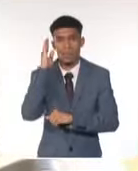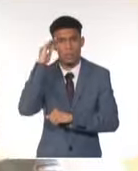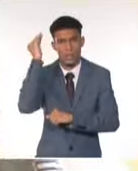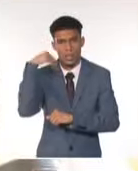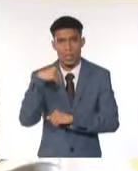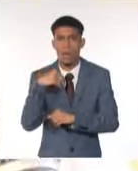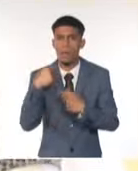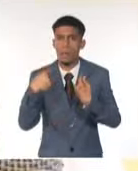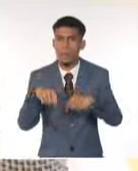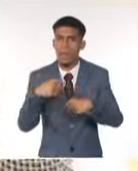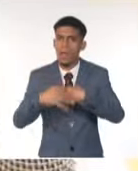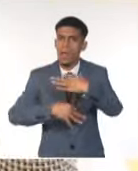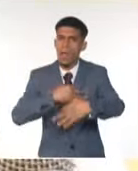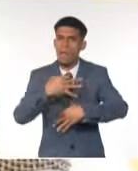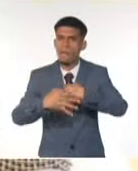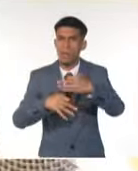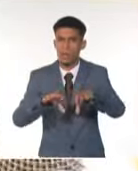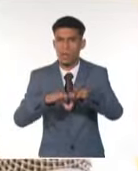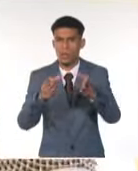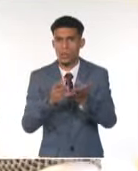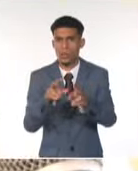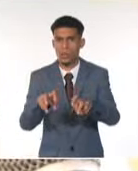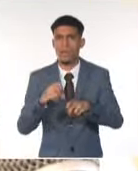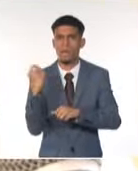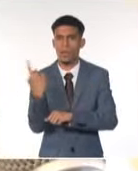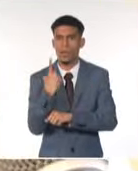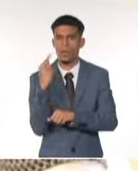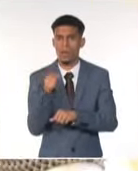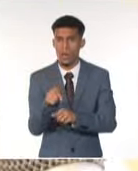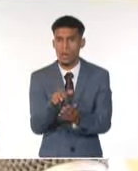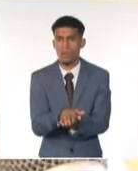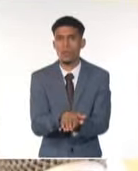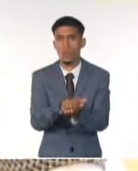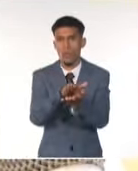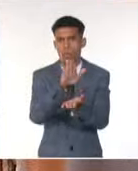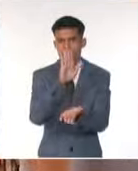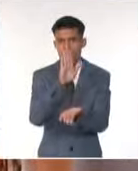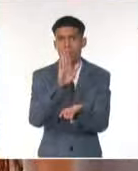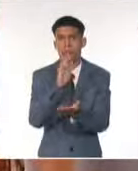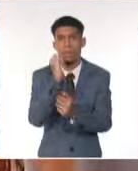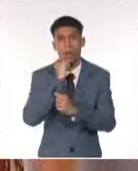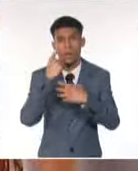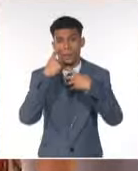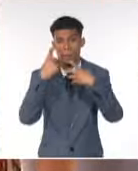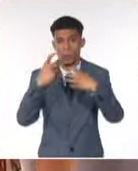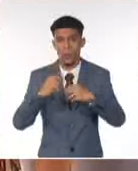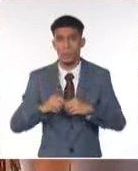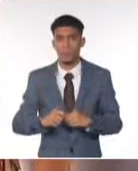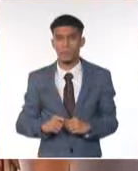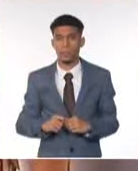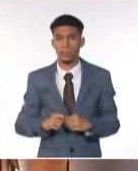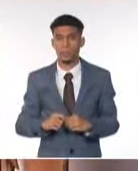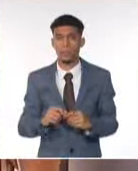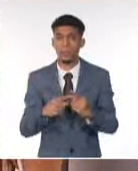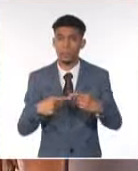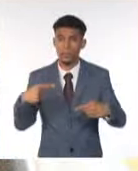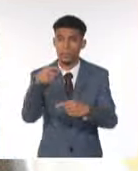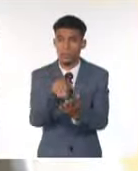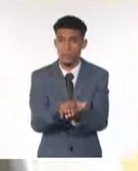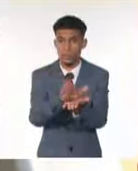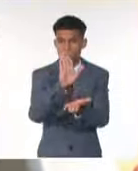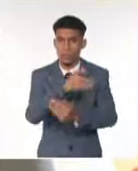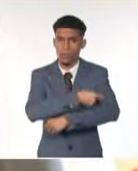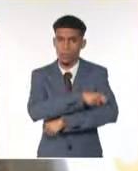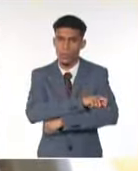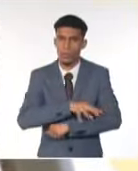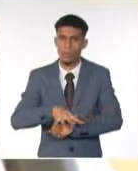Asamblea Nacional. Eso genera un compromiso superior para los artemiseños. Aquí el principal compromiso es con el pueblo.